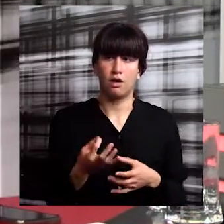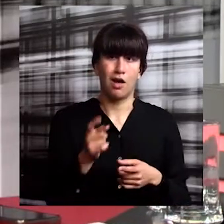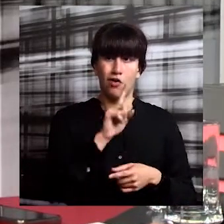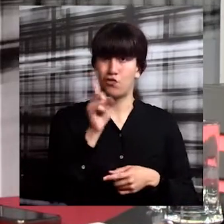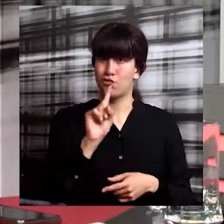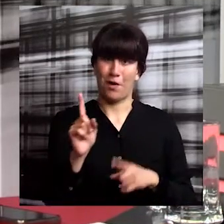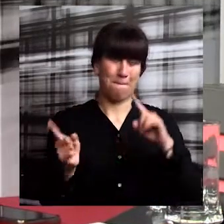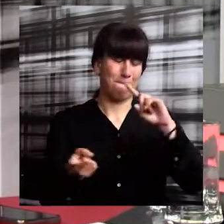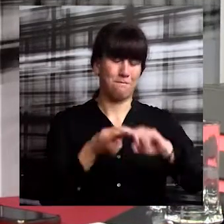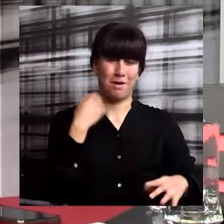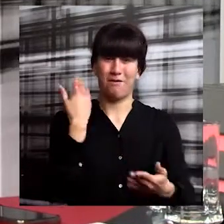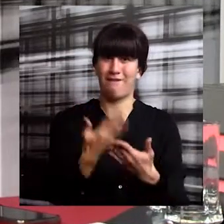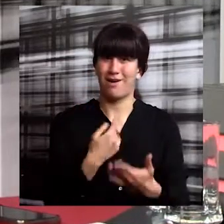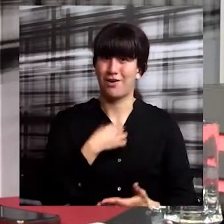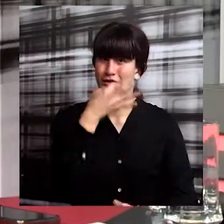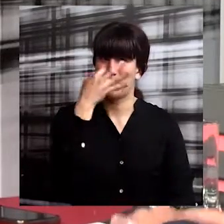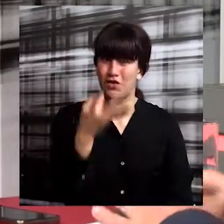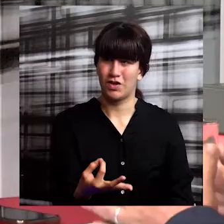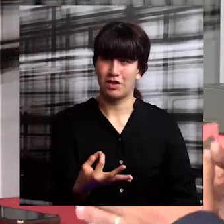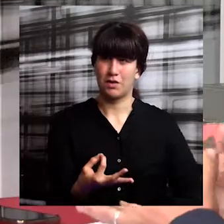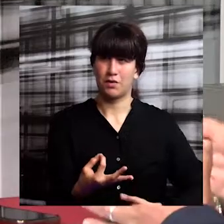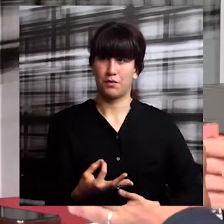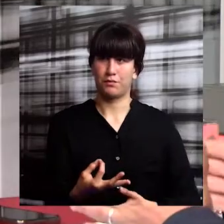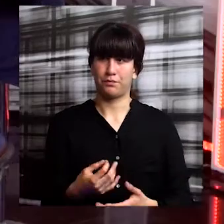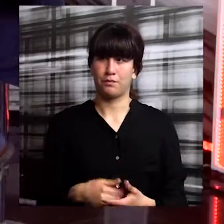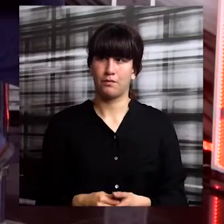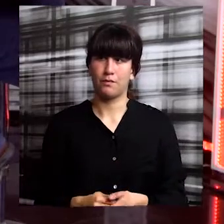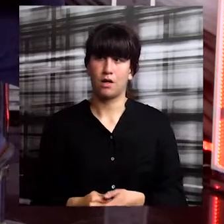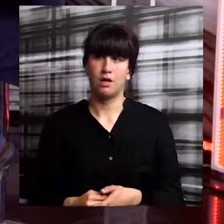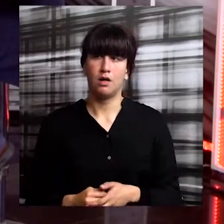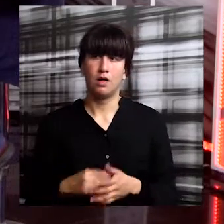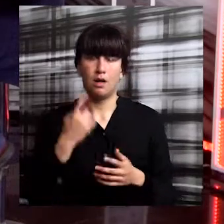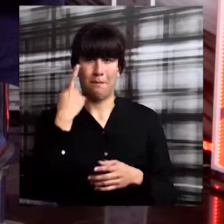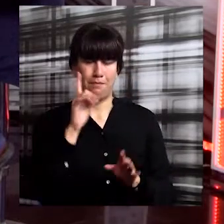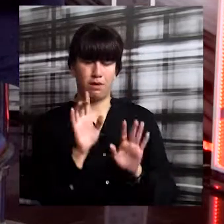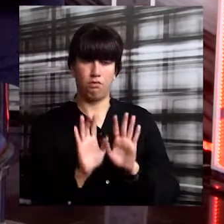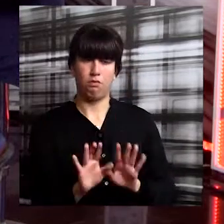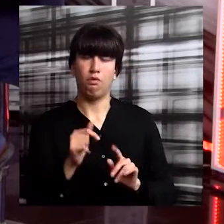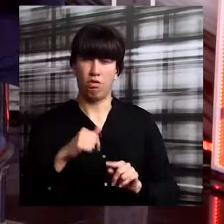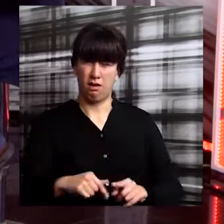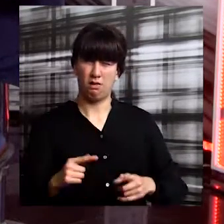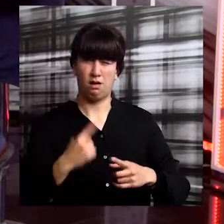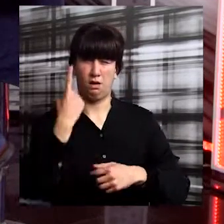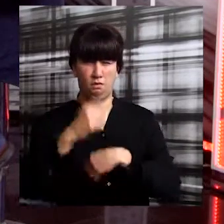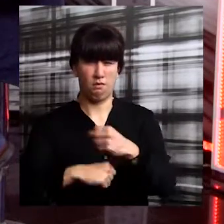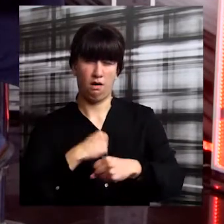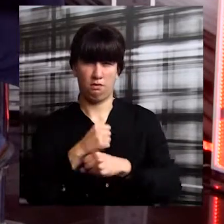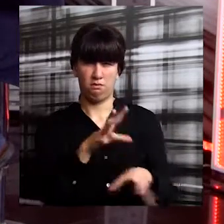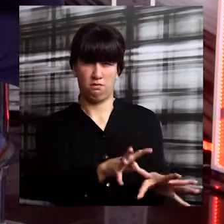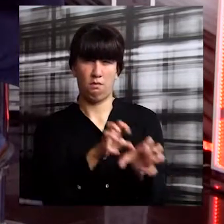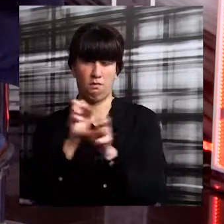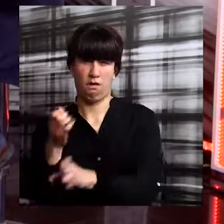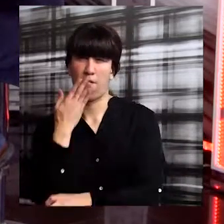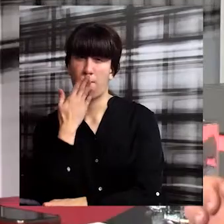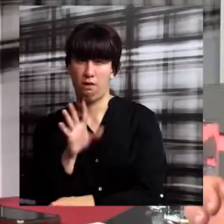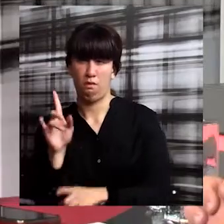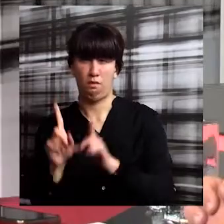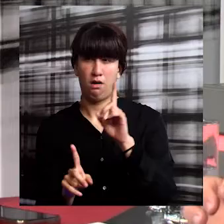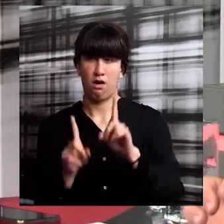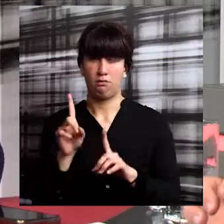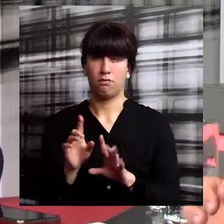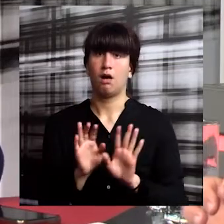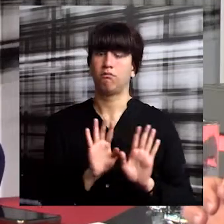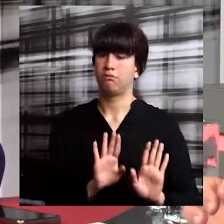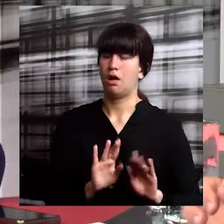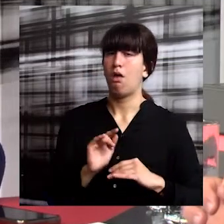vez que lo digo. Exacto. Y que lo reitero hoy día. ¿Pero de aquí a un año se podrá arreglar esa carga? Yo espero que se arregle durante el tiempo